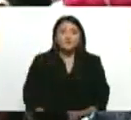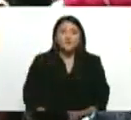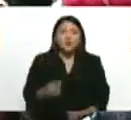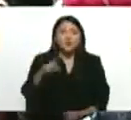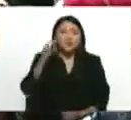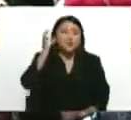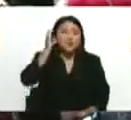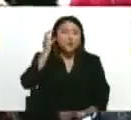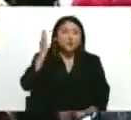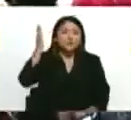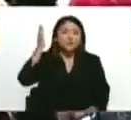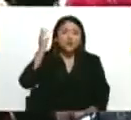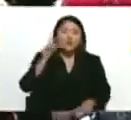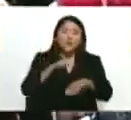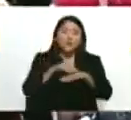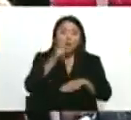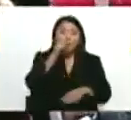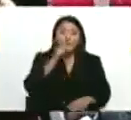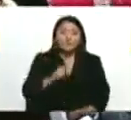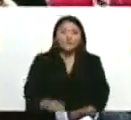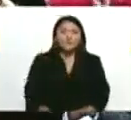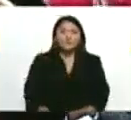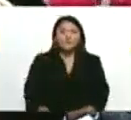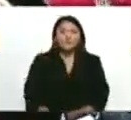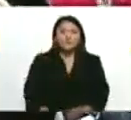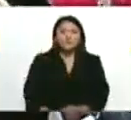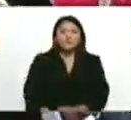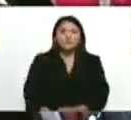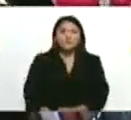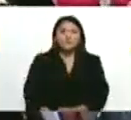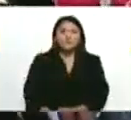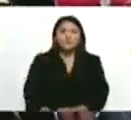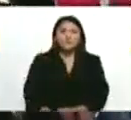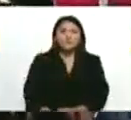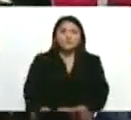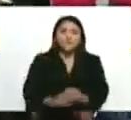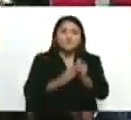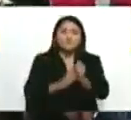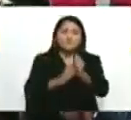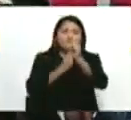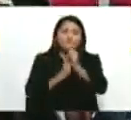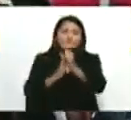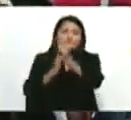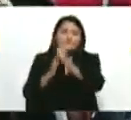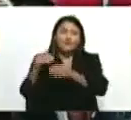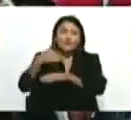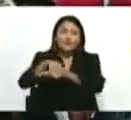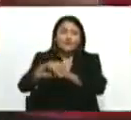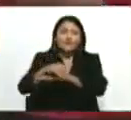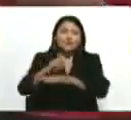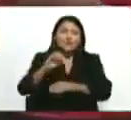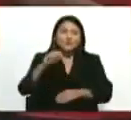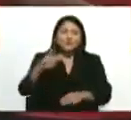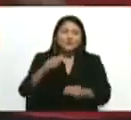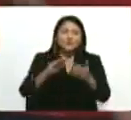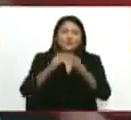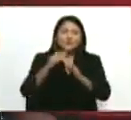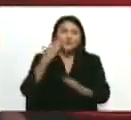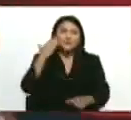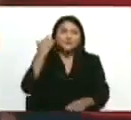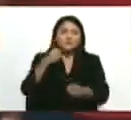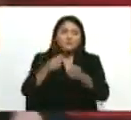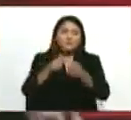Carlos Sublé, Tomás López. Este es el liderazgo de las calles, de las comunidades, puras